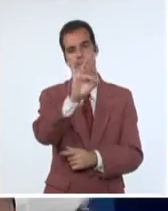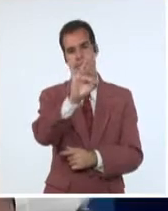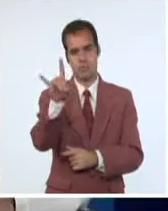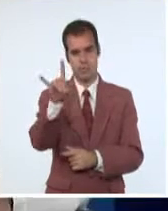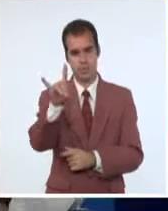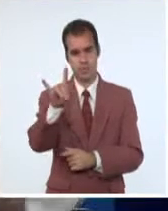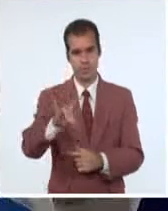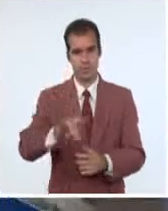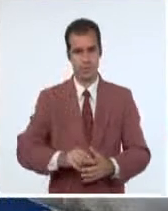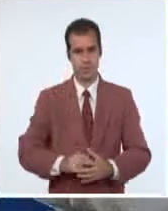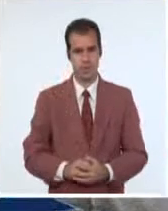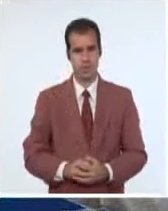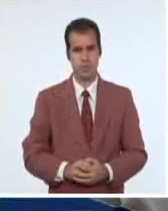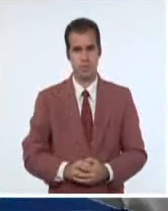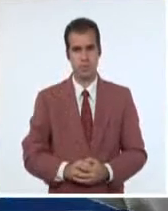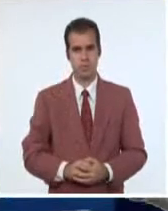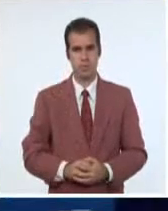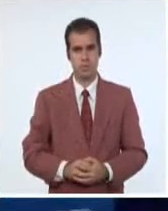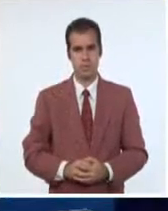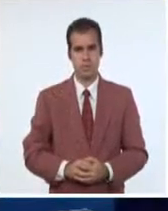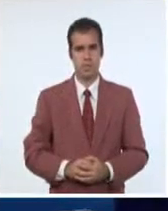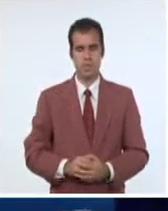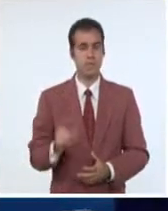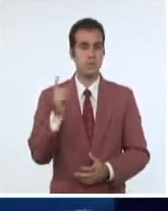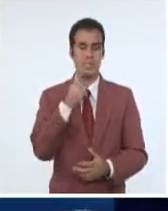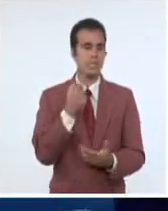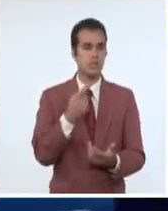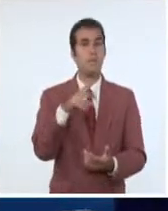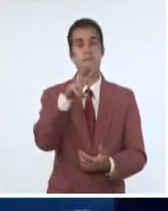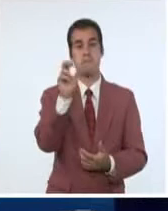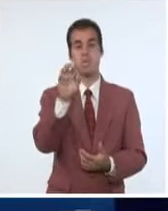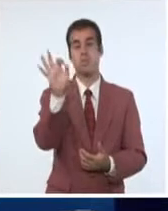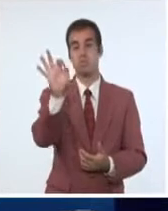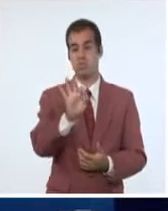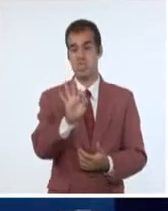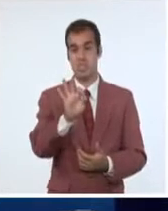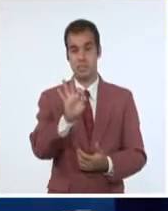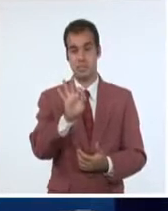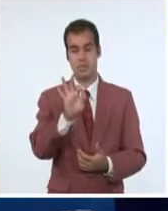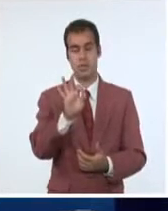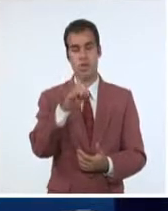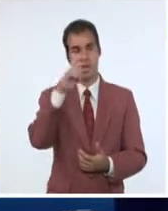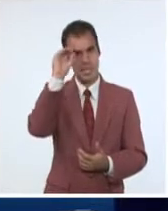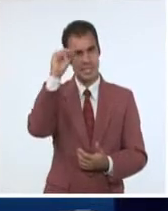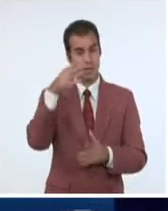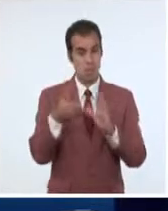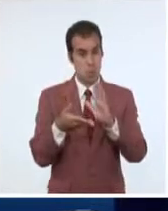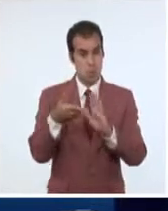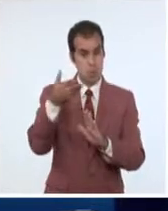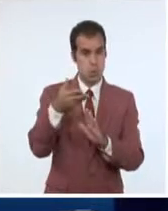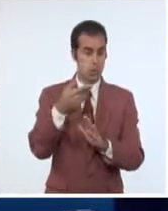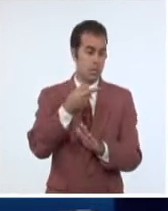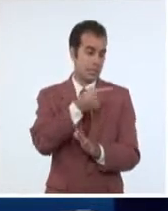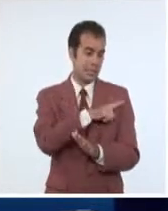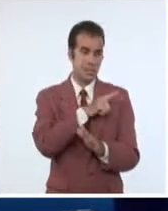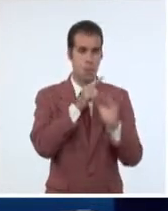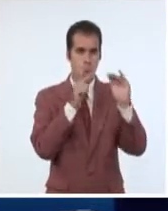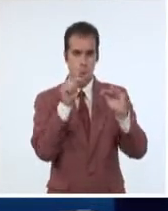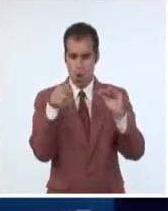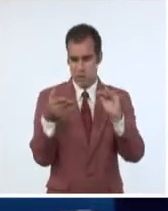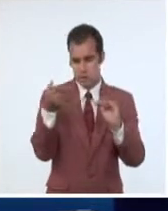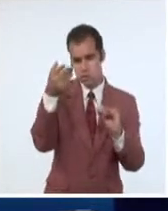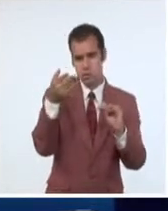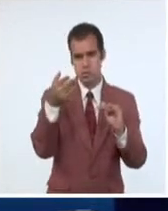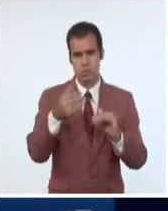enfermos. El 20% de todos los diagnosticados ayer es incluso un porciento superior al del día de ayer,